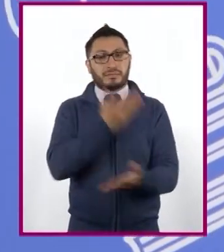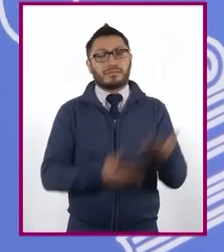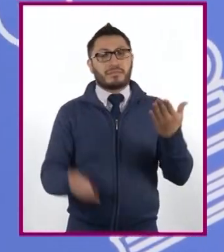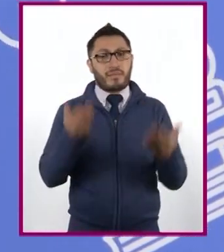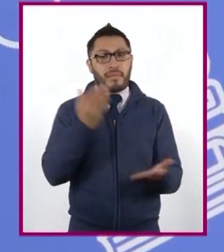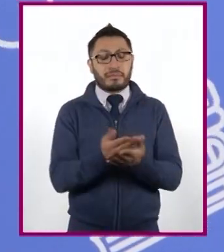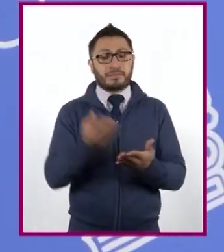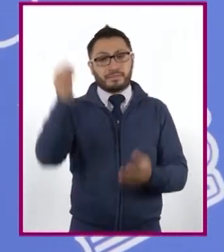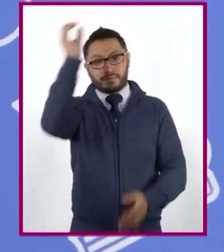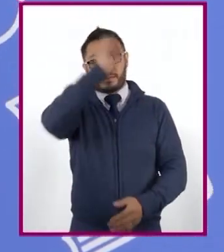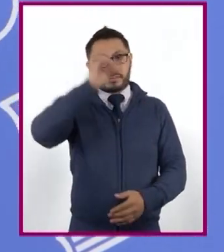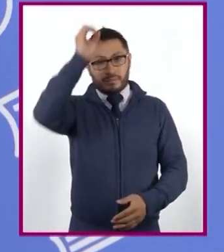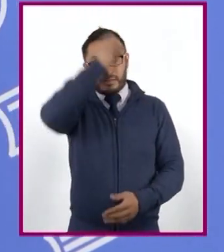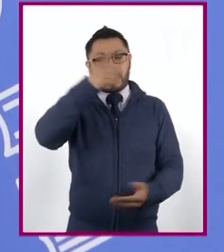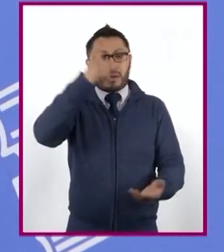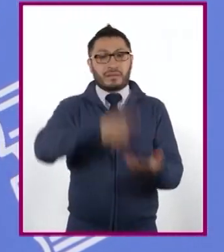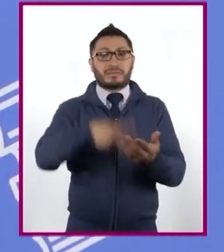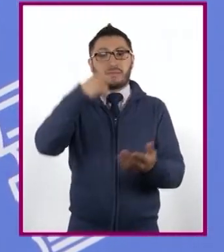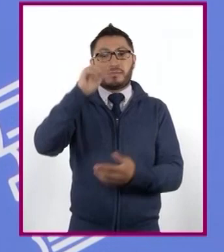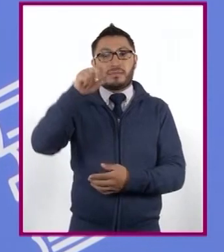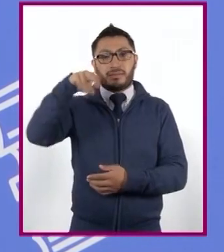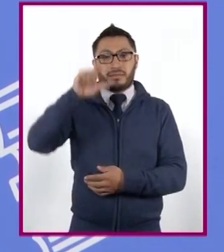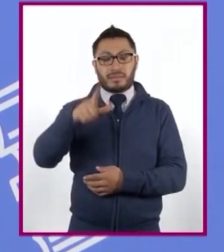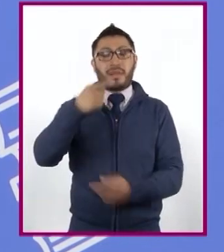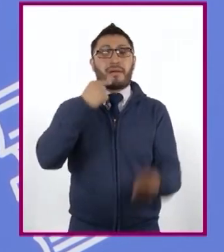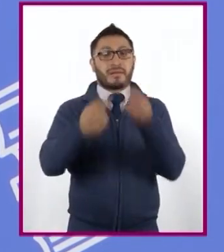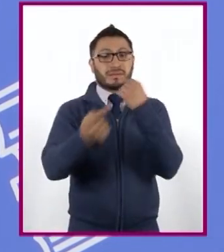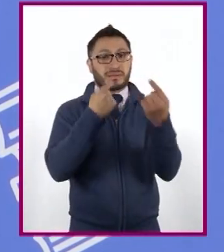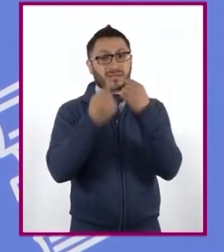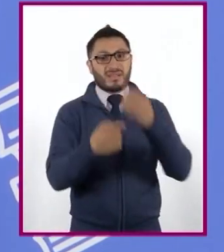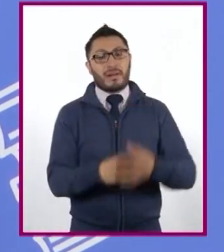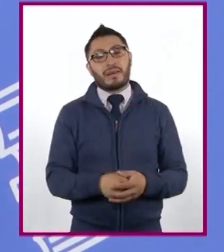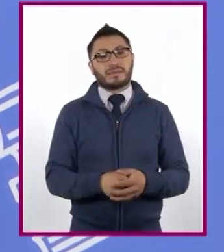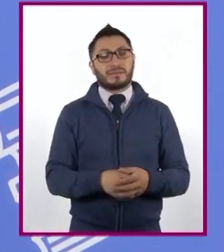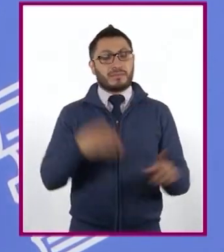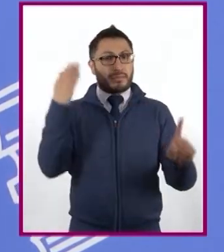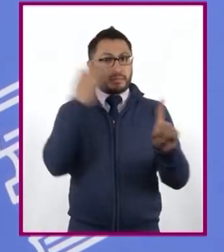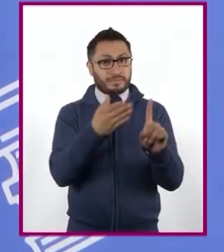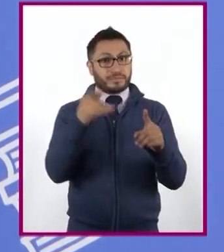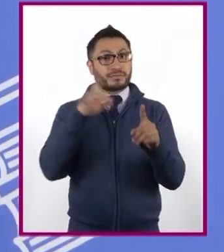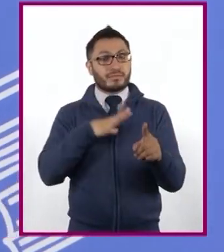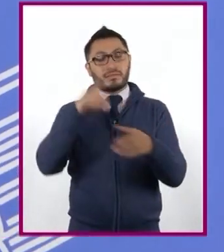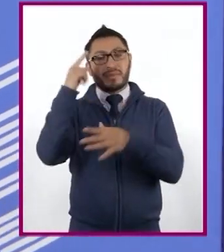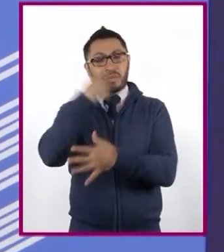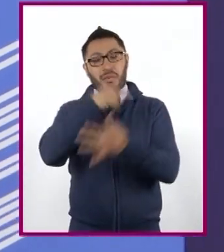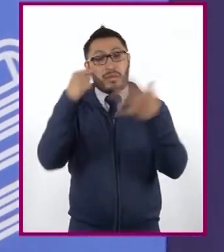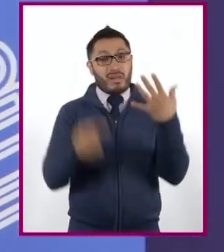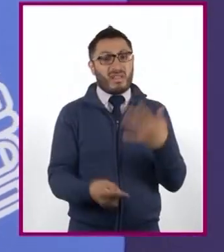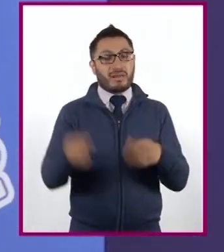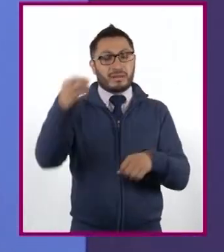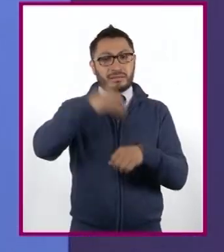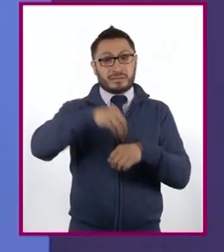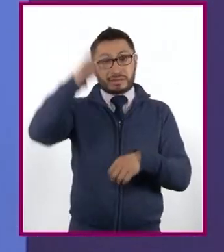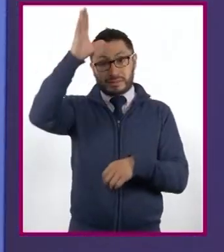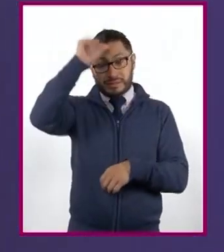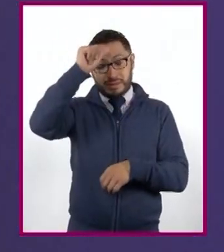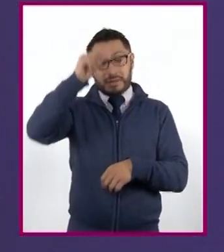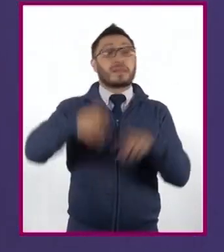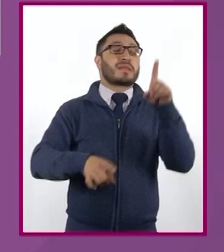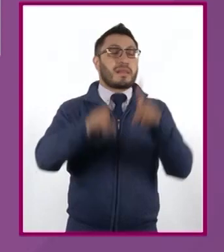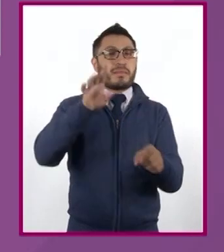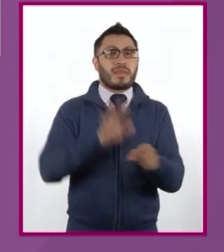de opiniones en un panel de discusión. El objetivo varía de acuerdo con el rol de